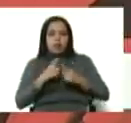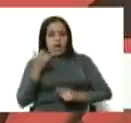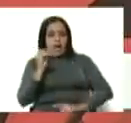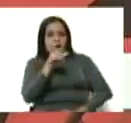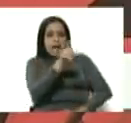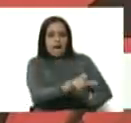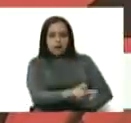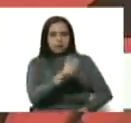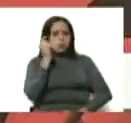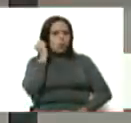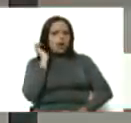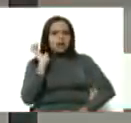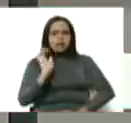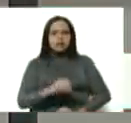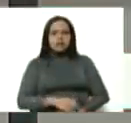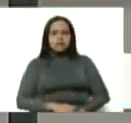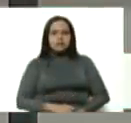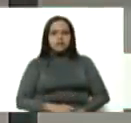señora